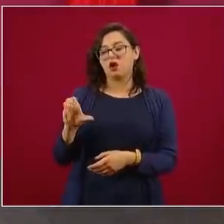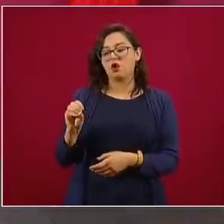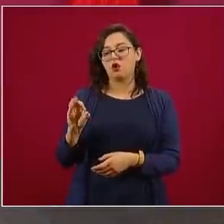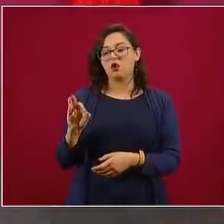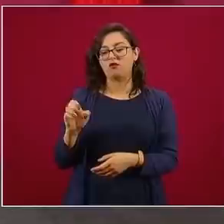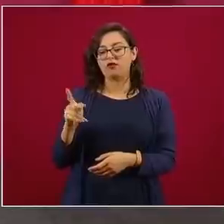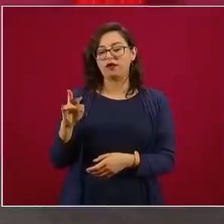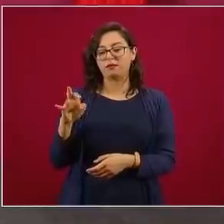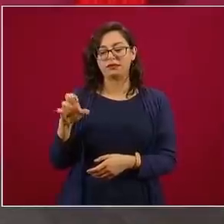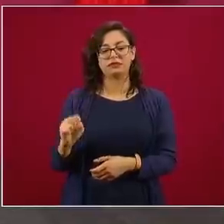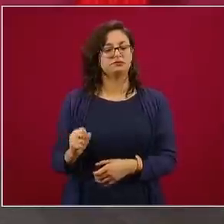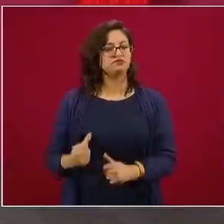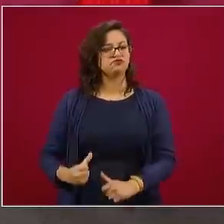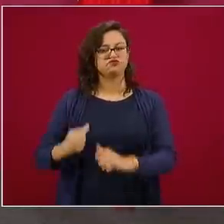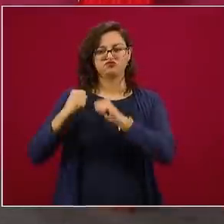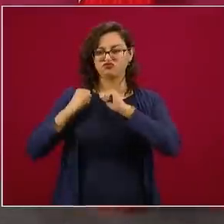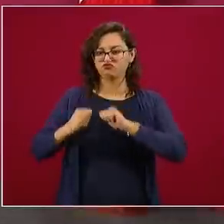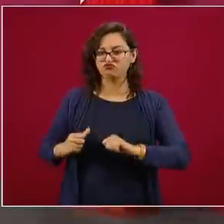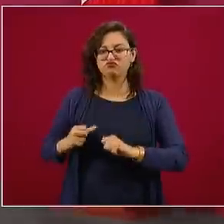atento y